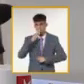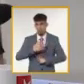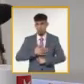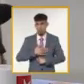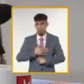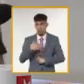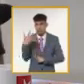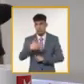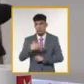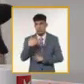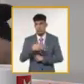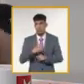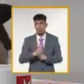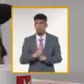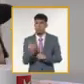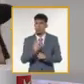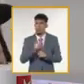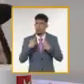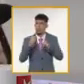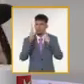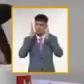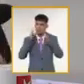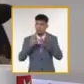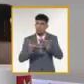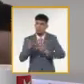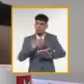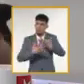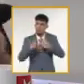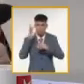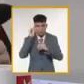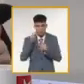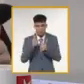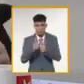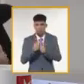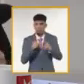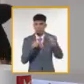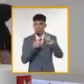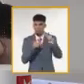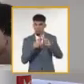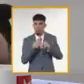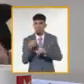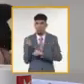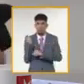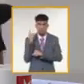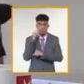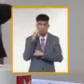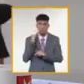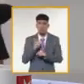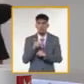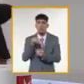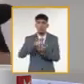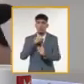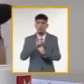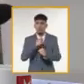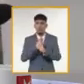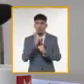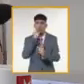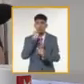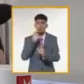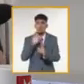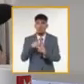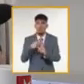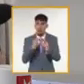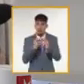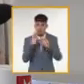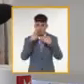del cual no estemos hablando lo suficiente desde los medios, desde la institucionalidad y también desde la investigación? En ese